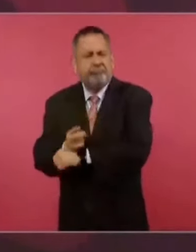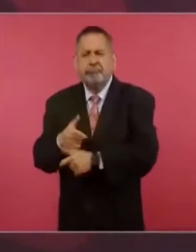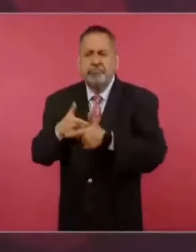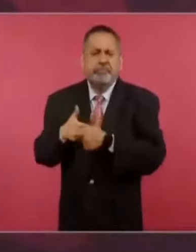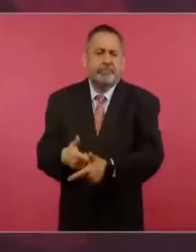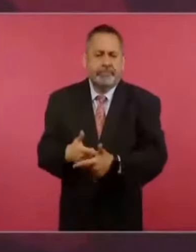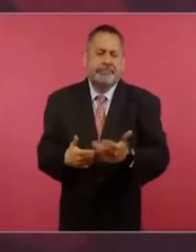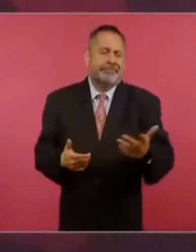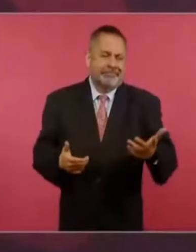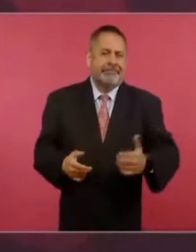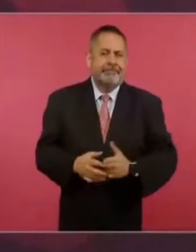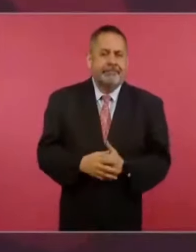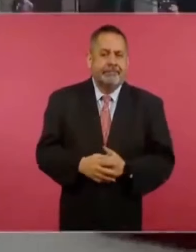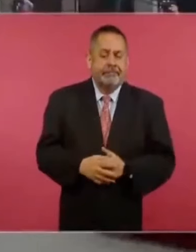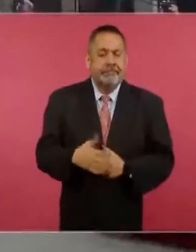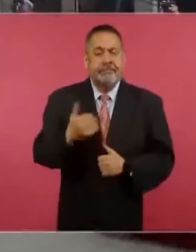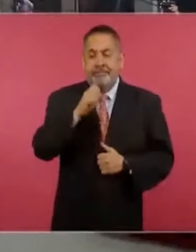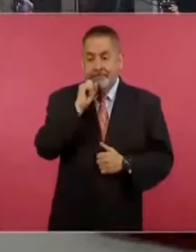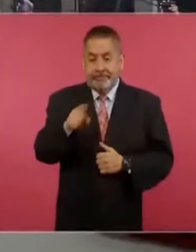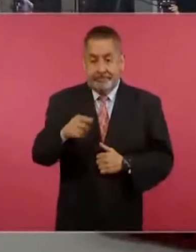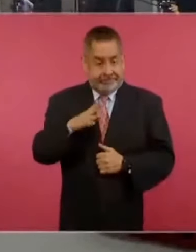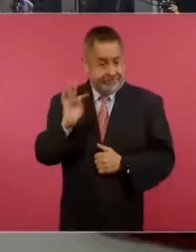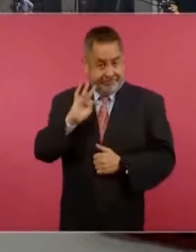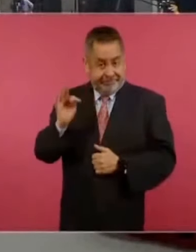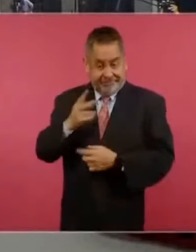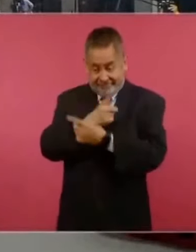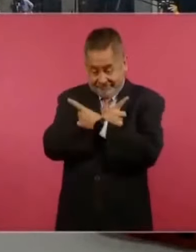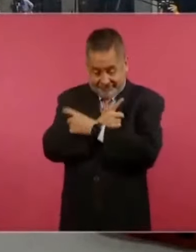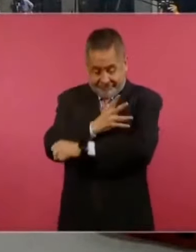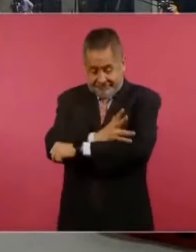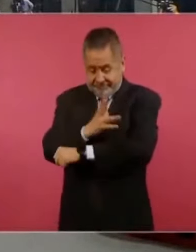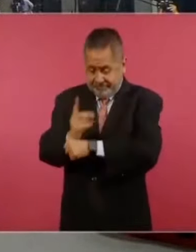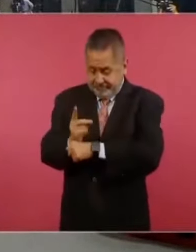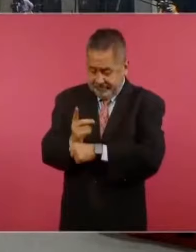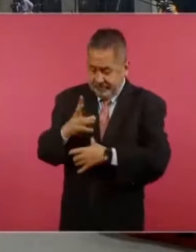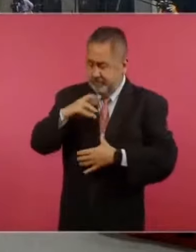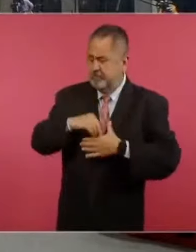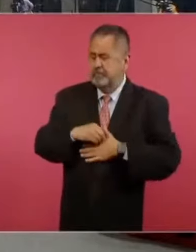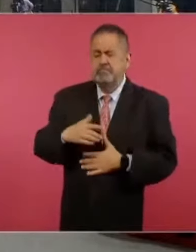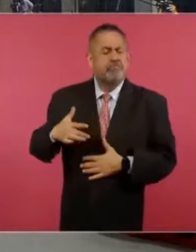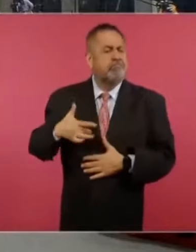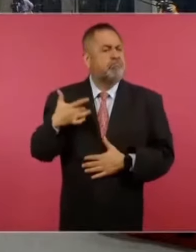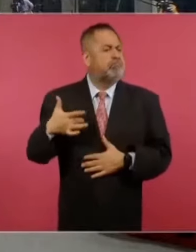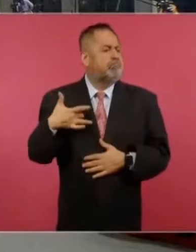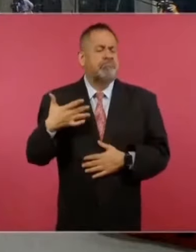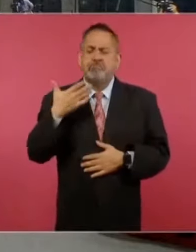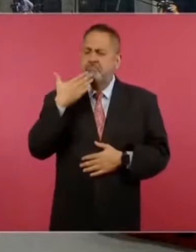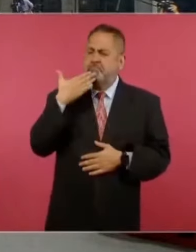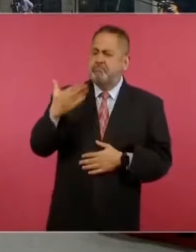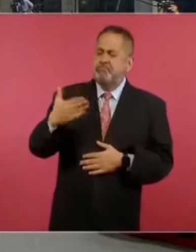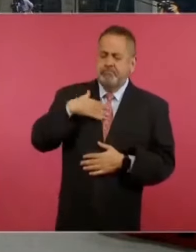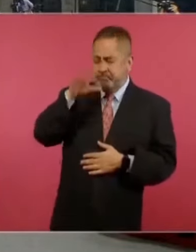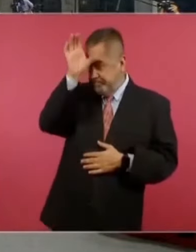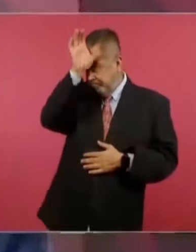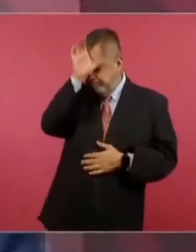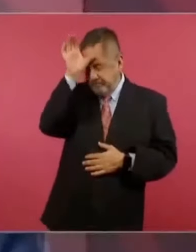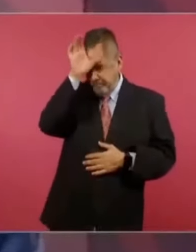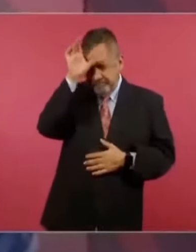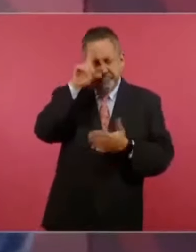Y además está uno bien, que eso es muy importante, con la conciencia,